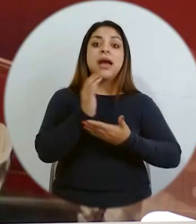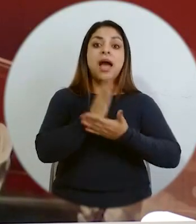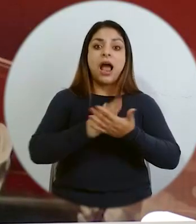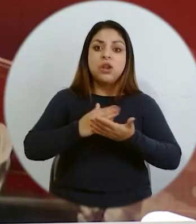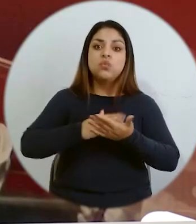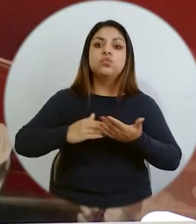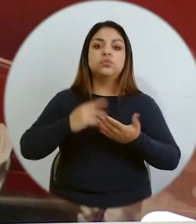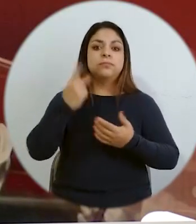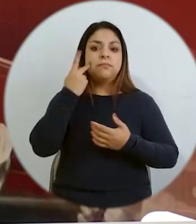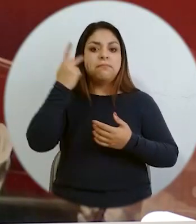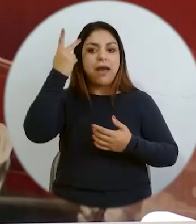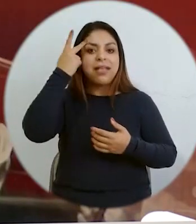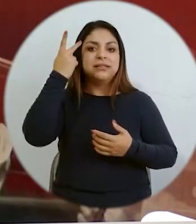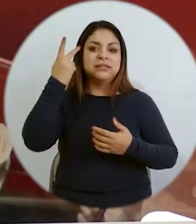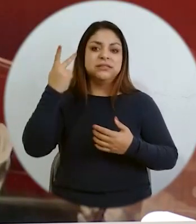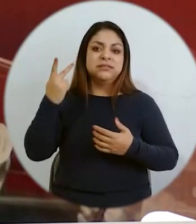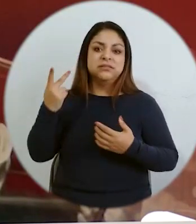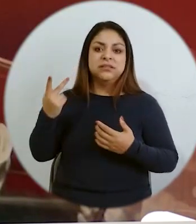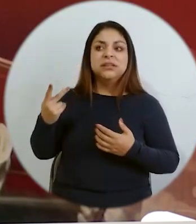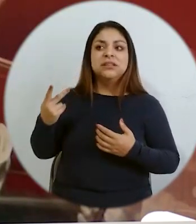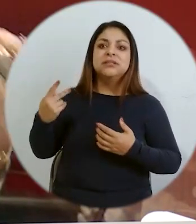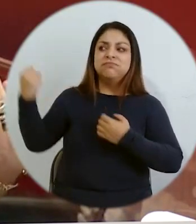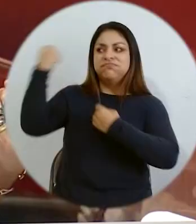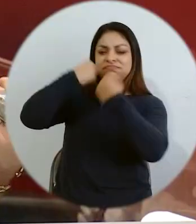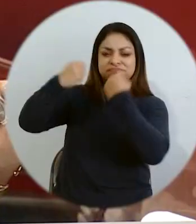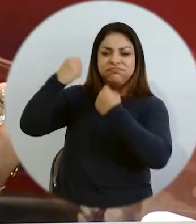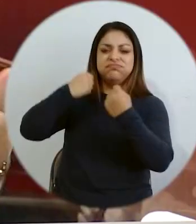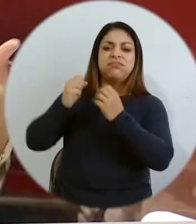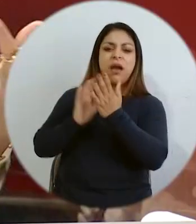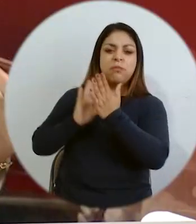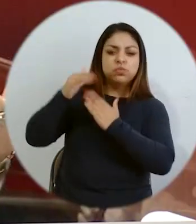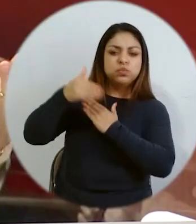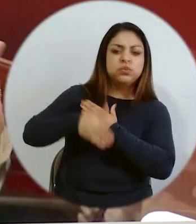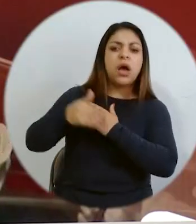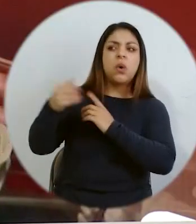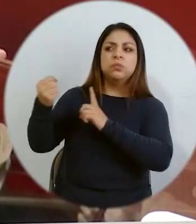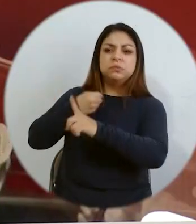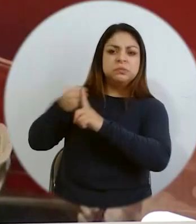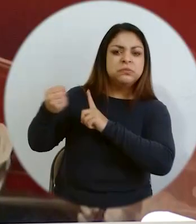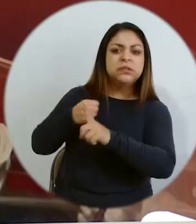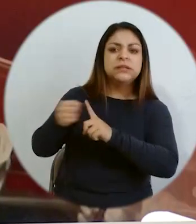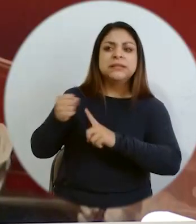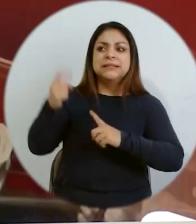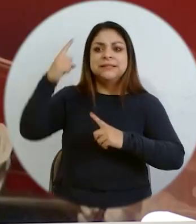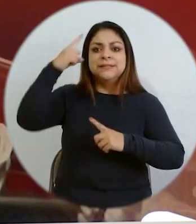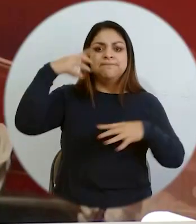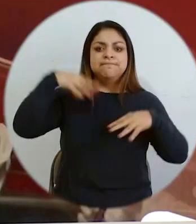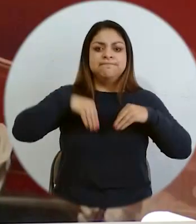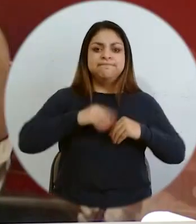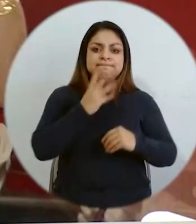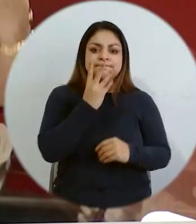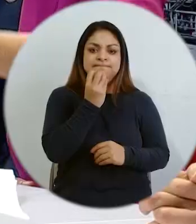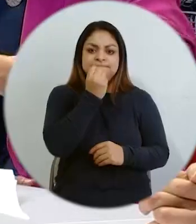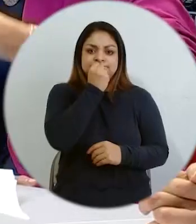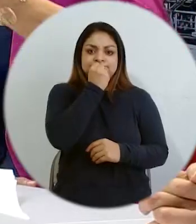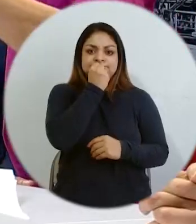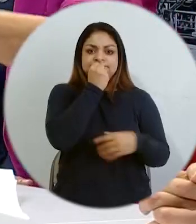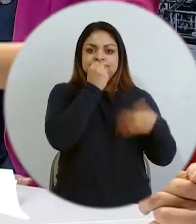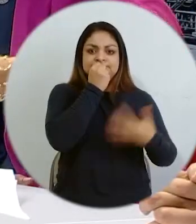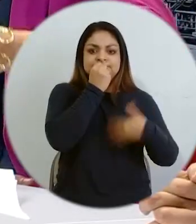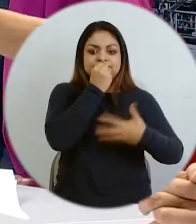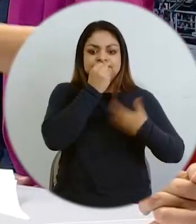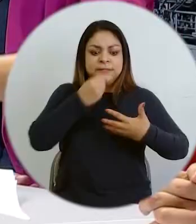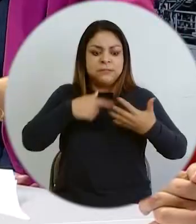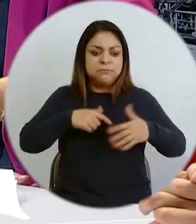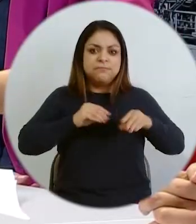progenitores que experimentaron en sí mismos violencia cuando fueron niños, fueron abusados, nunca fue tratado y hay una transmisión